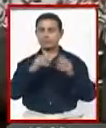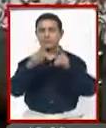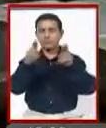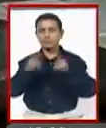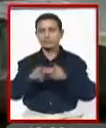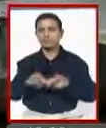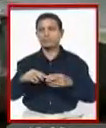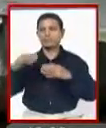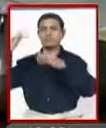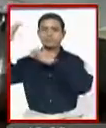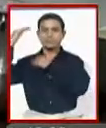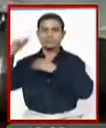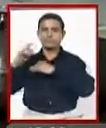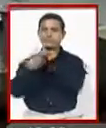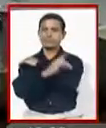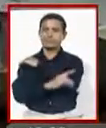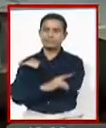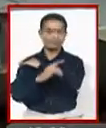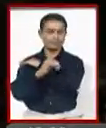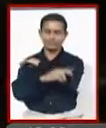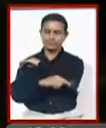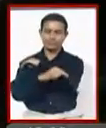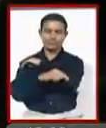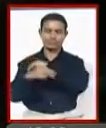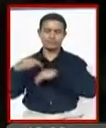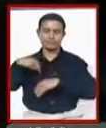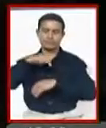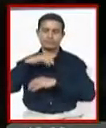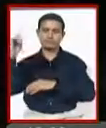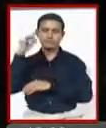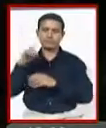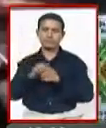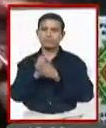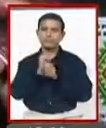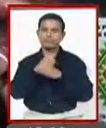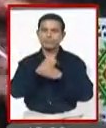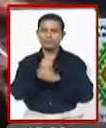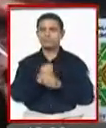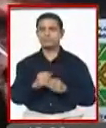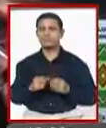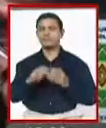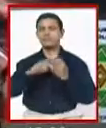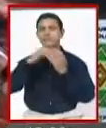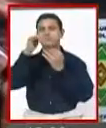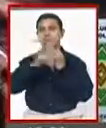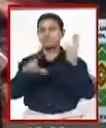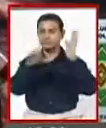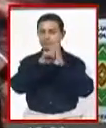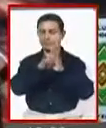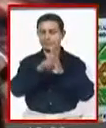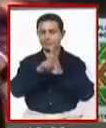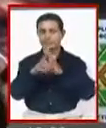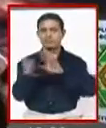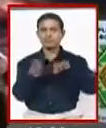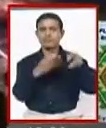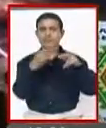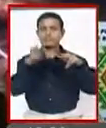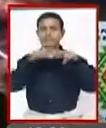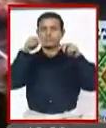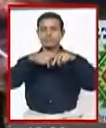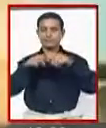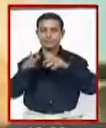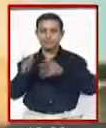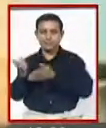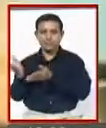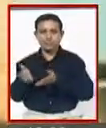por Bolivia sobre todo. Lo que vamos a hacer es activar un proyecto de ley, además de este que va a pasar a una